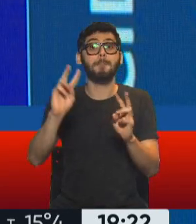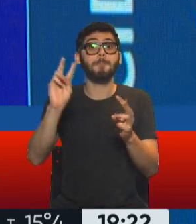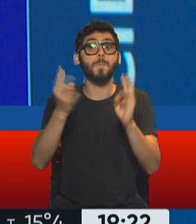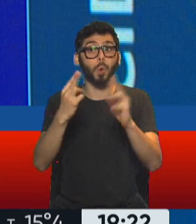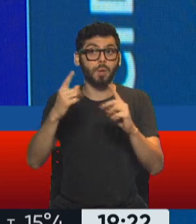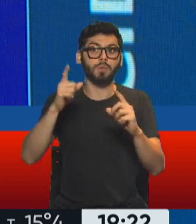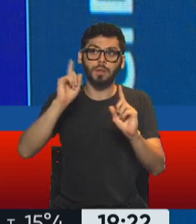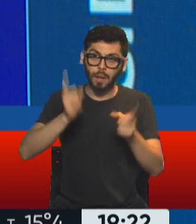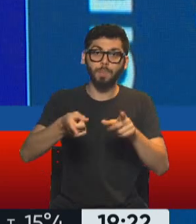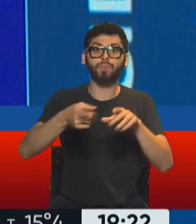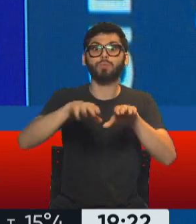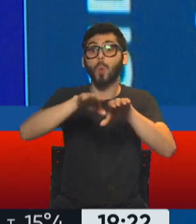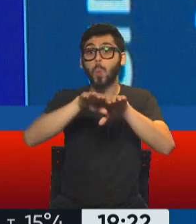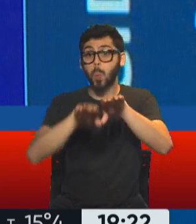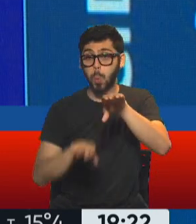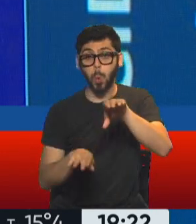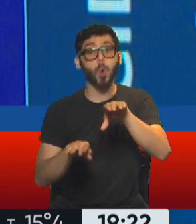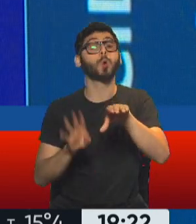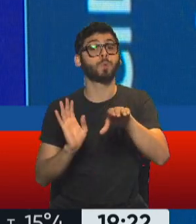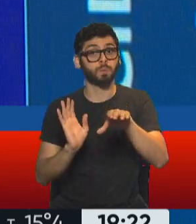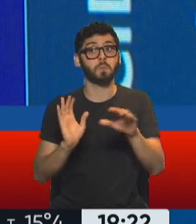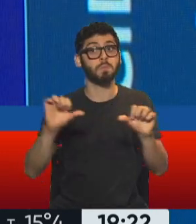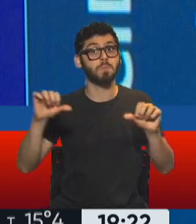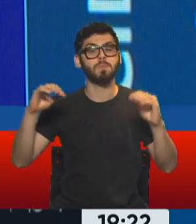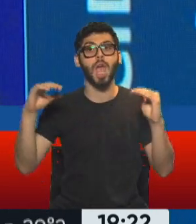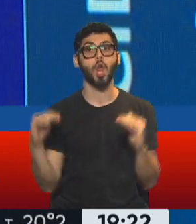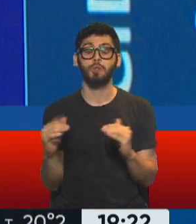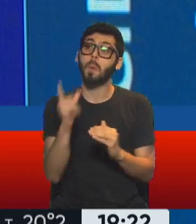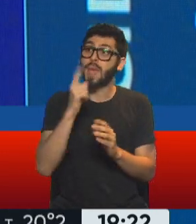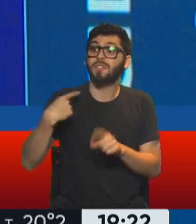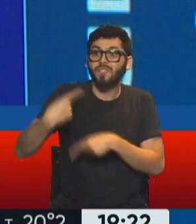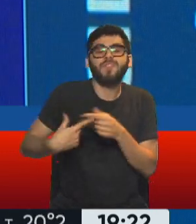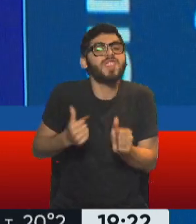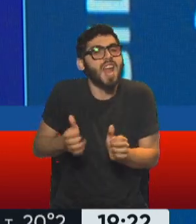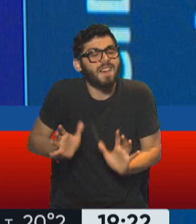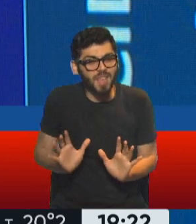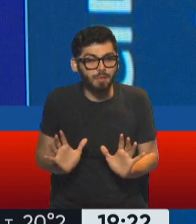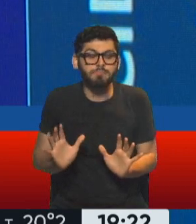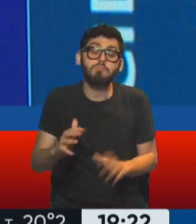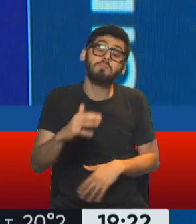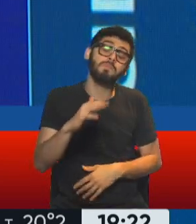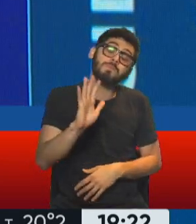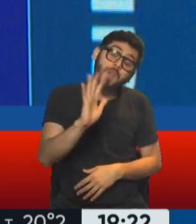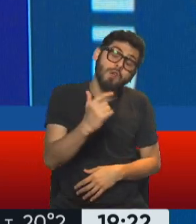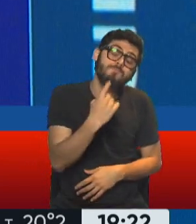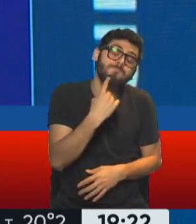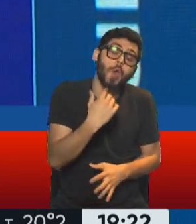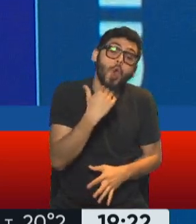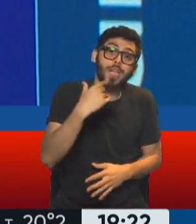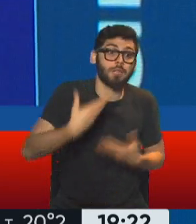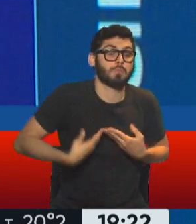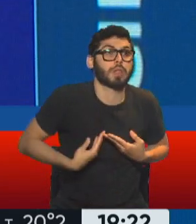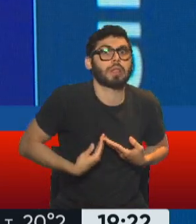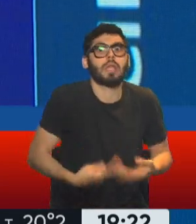viene bajando en forma importante. O sea que yo creo que la cosa viene bien. Igual usted no habló sé si también para liberar